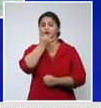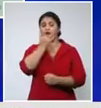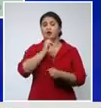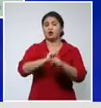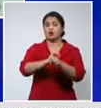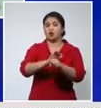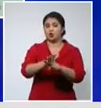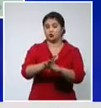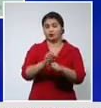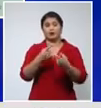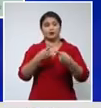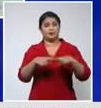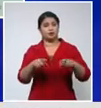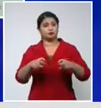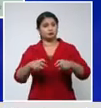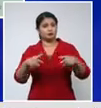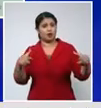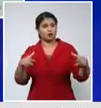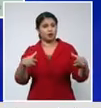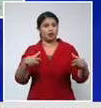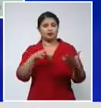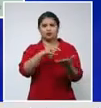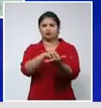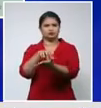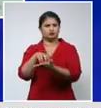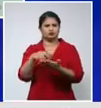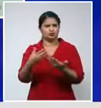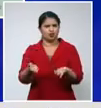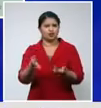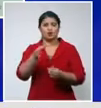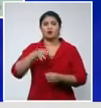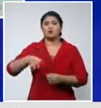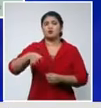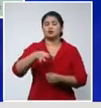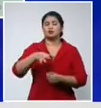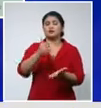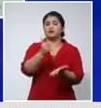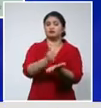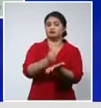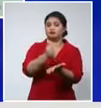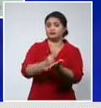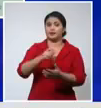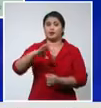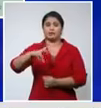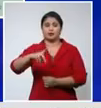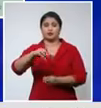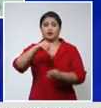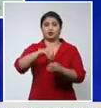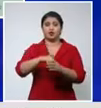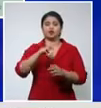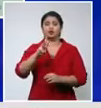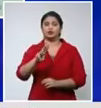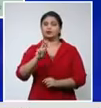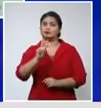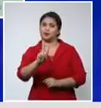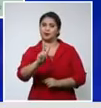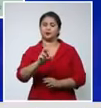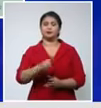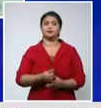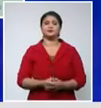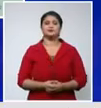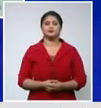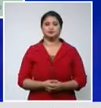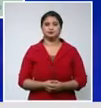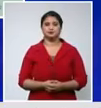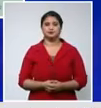mayor transmisión la tienen en el municipio cabecera, con 32 casos en el día de ayer. La